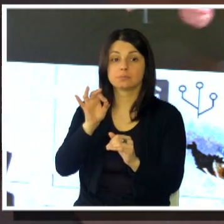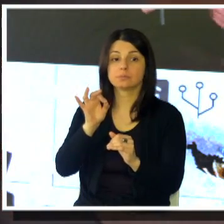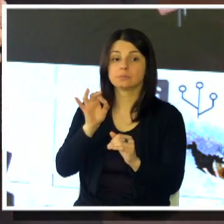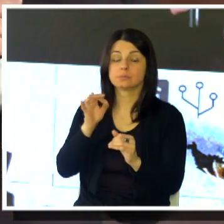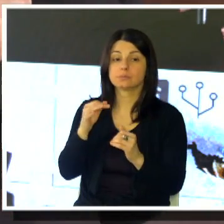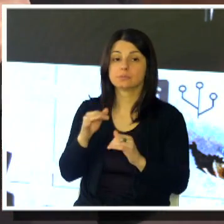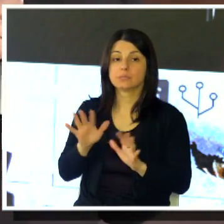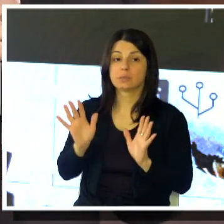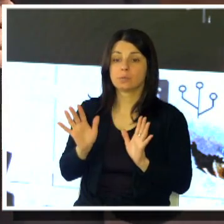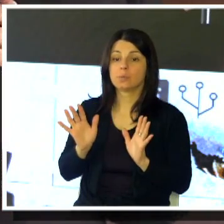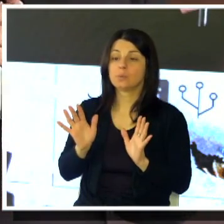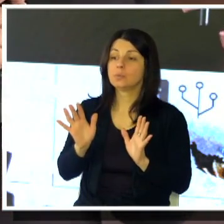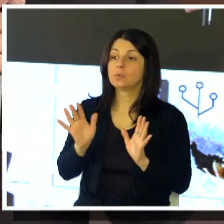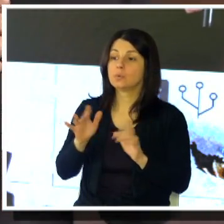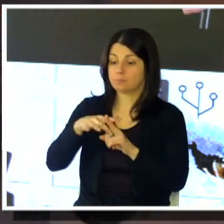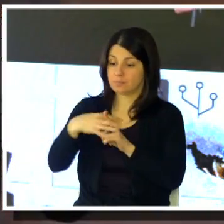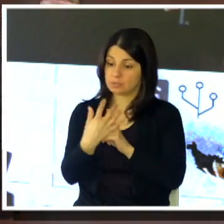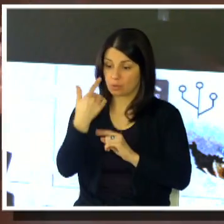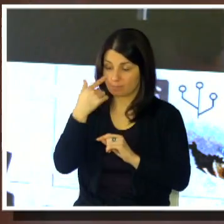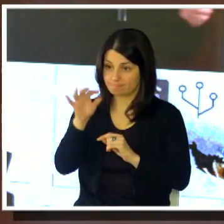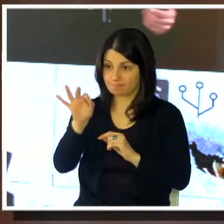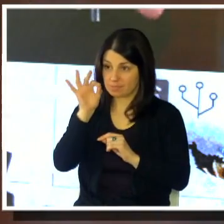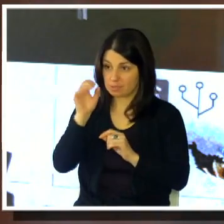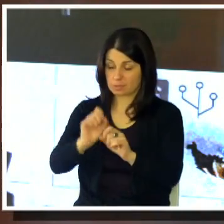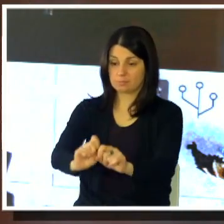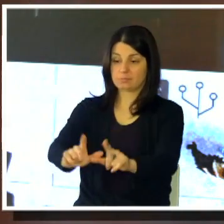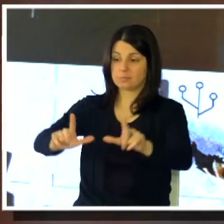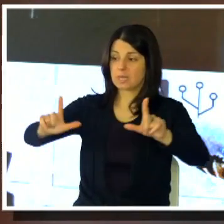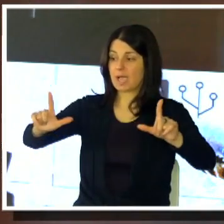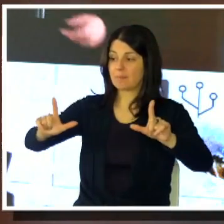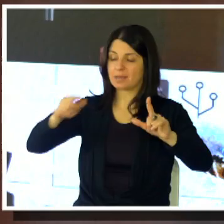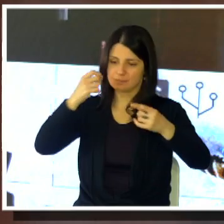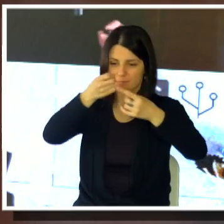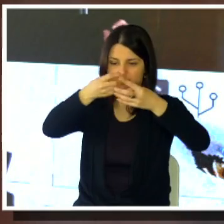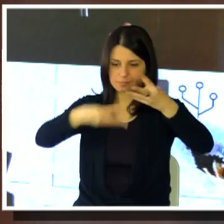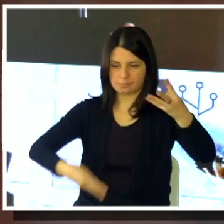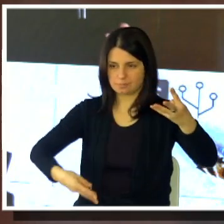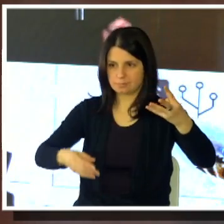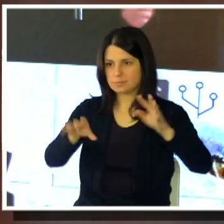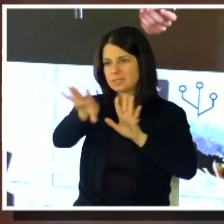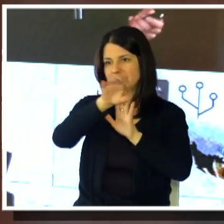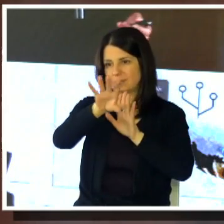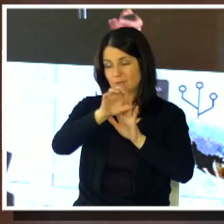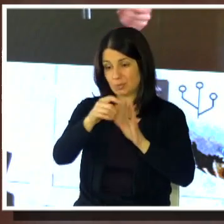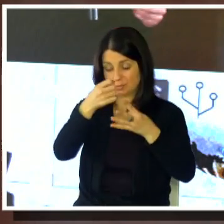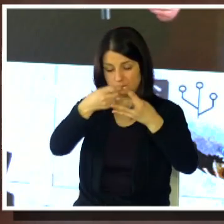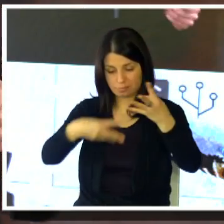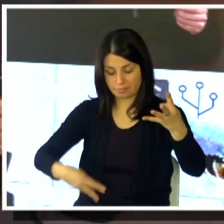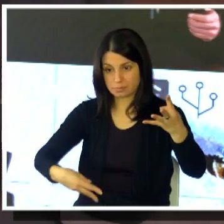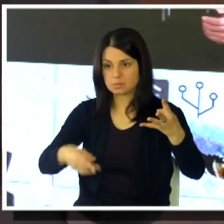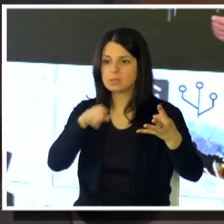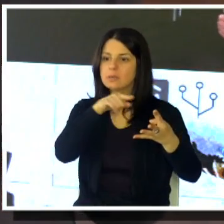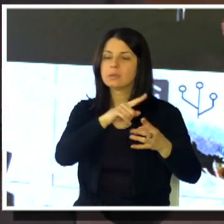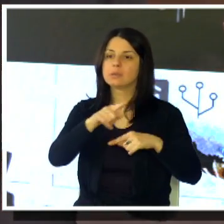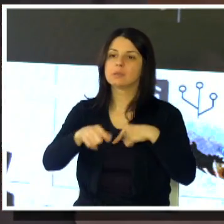el entorno que quieramos y nos aparecen todos los sensores que hay en él, ¿no? Y ahí